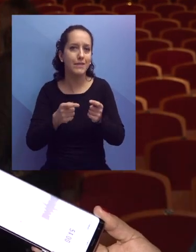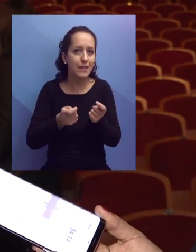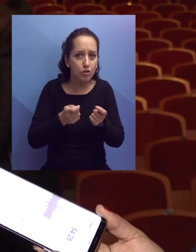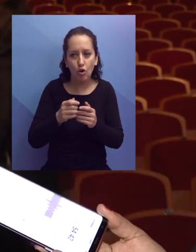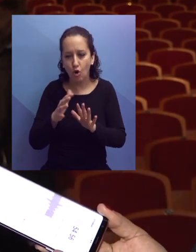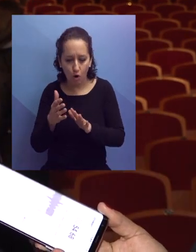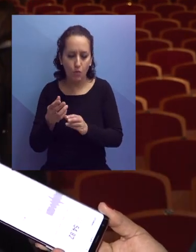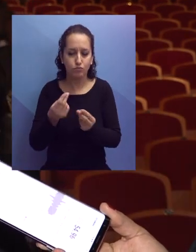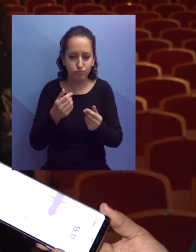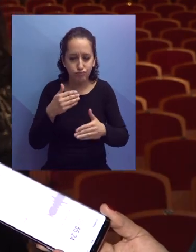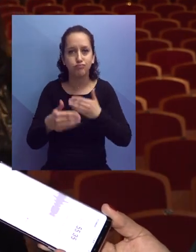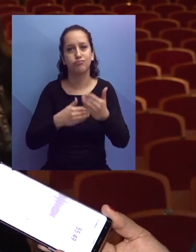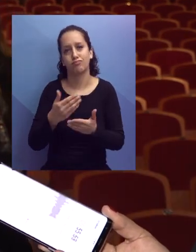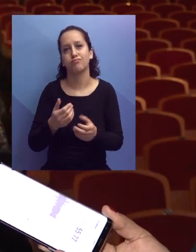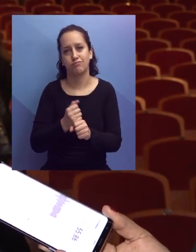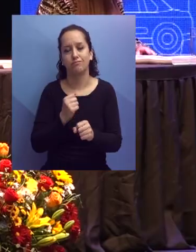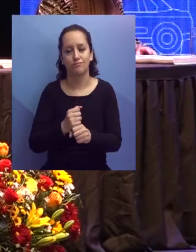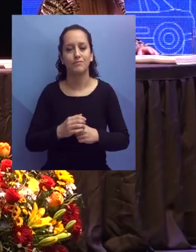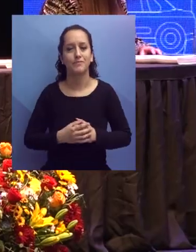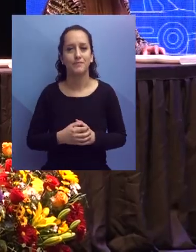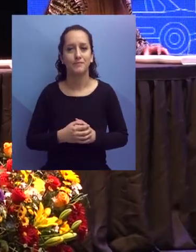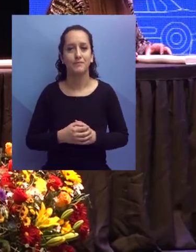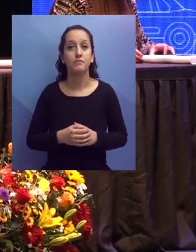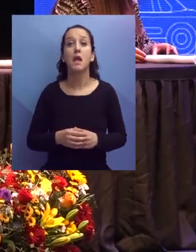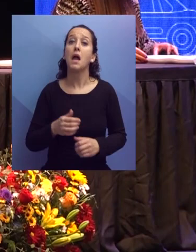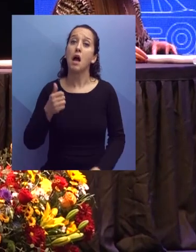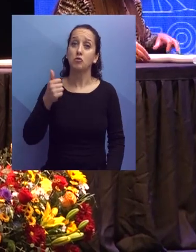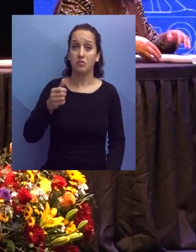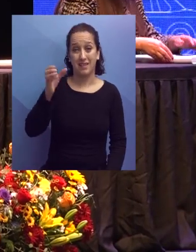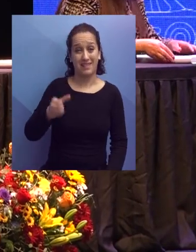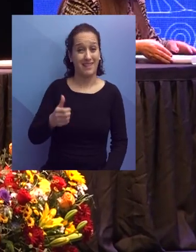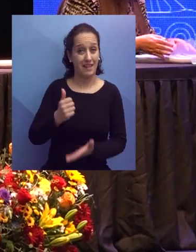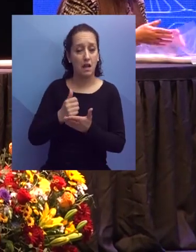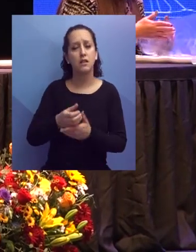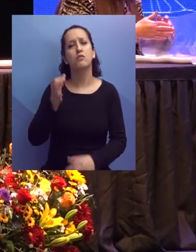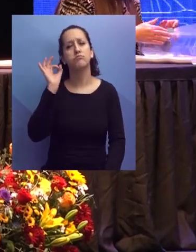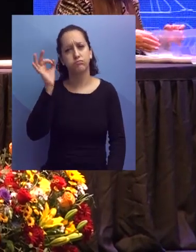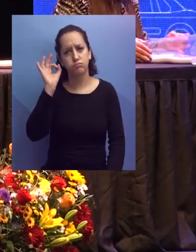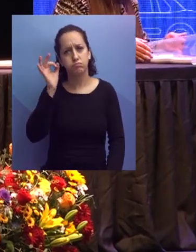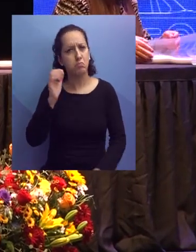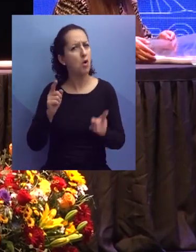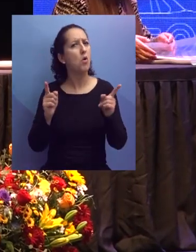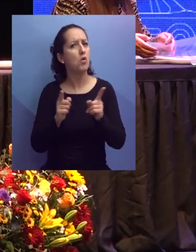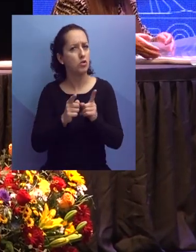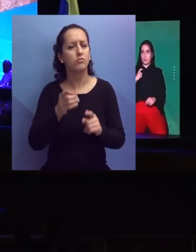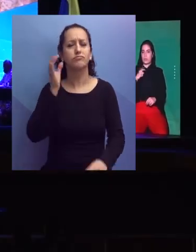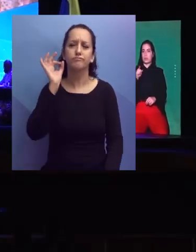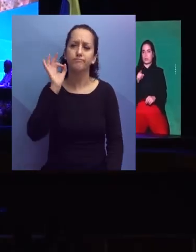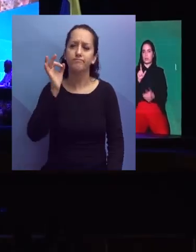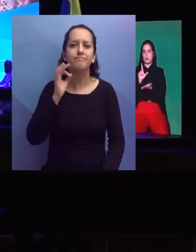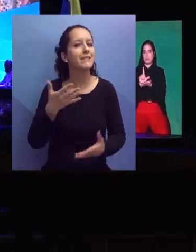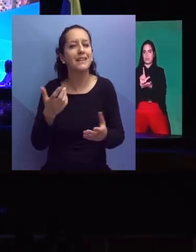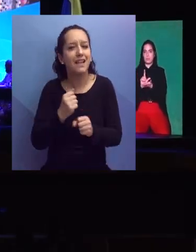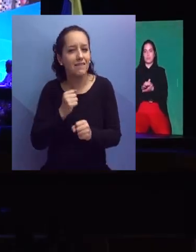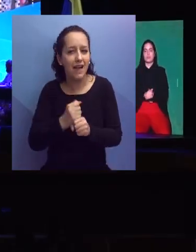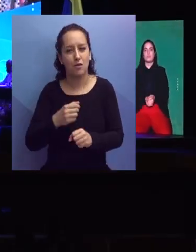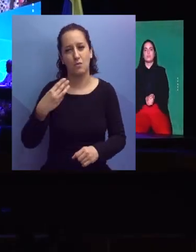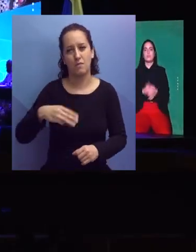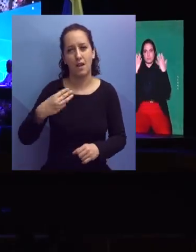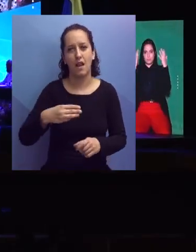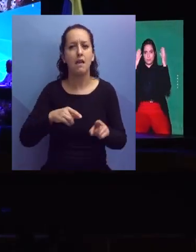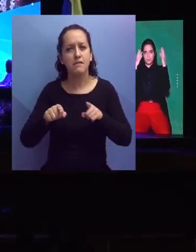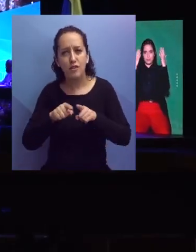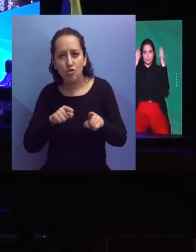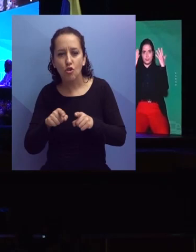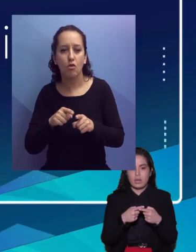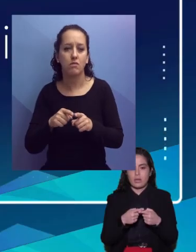capaces de llevarlo a cabo y sacar adelante la iniciativa. Así, la autoridad entregó un breve pero consistente resumen del accionar municipal